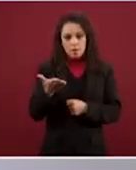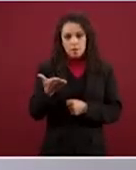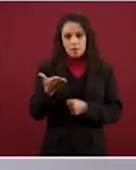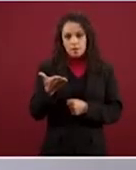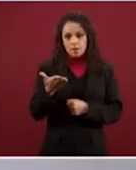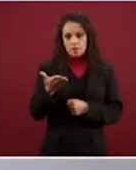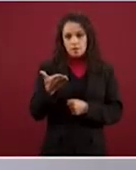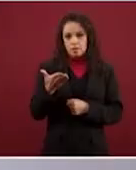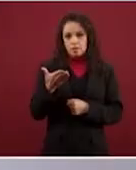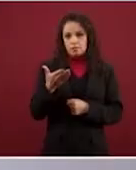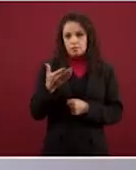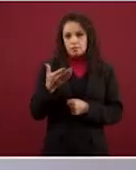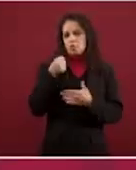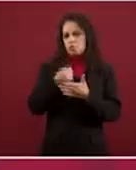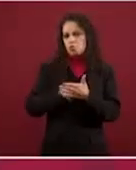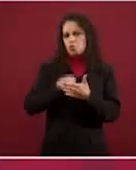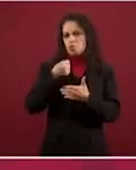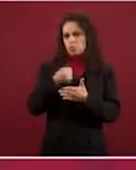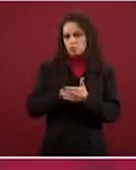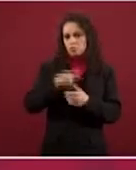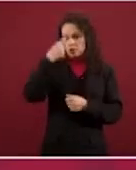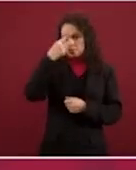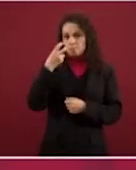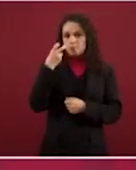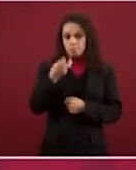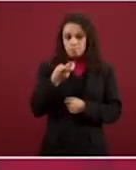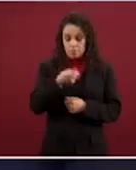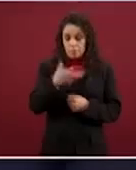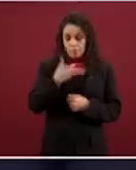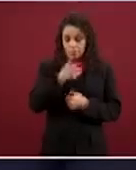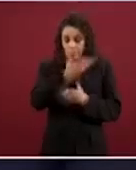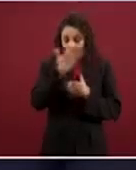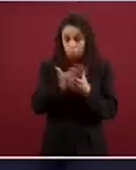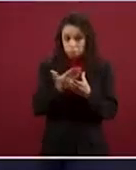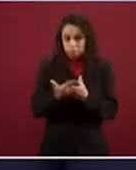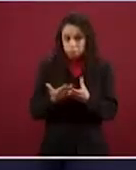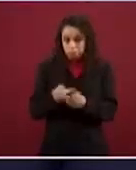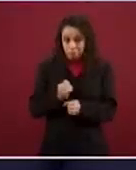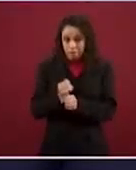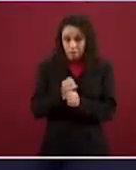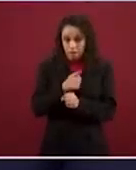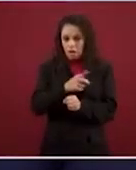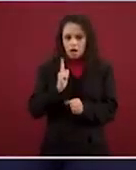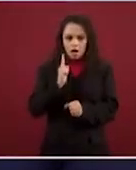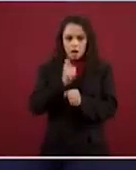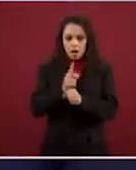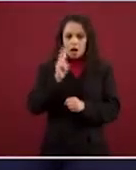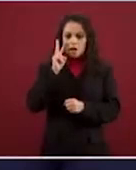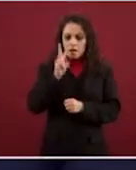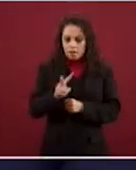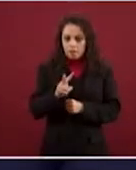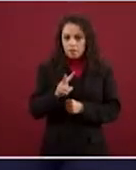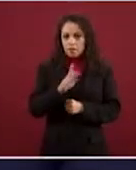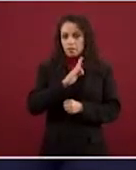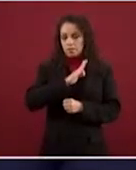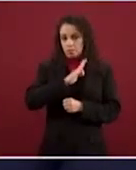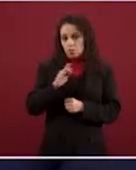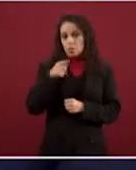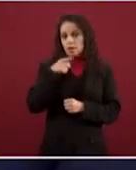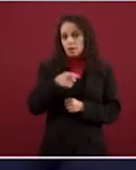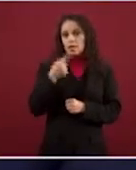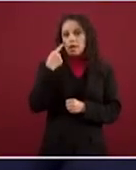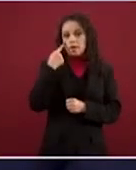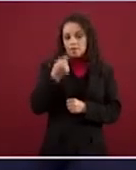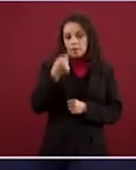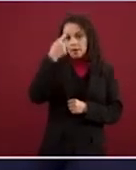tomen en cuenta esos elementos de la investigación que se hizo en su momento, que